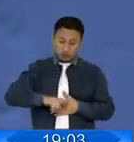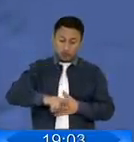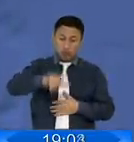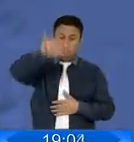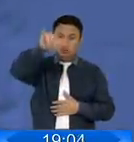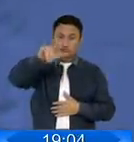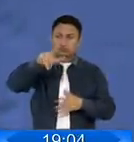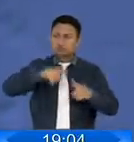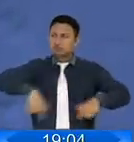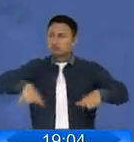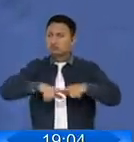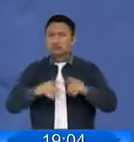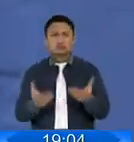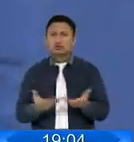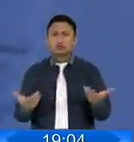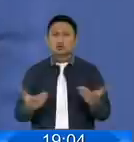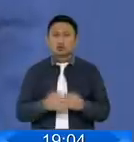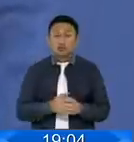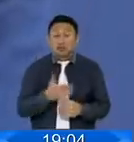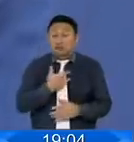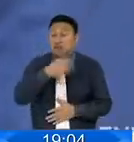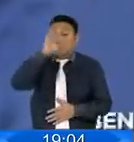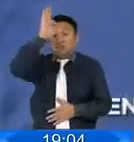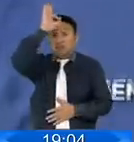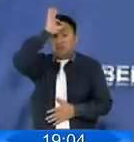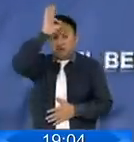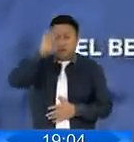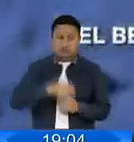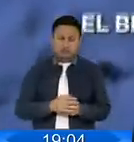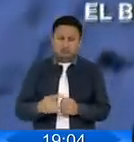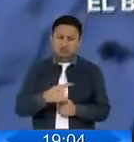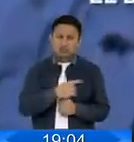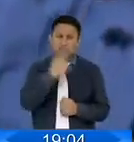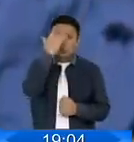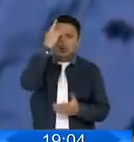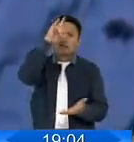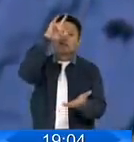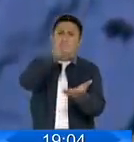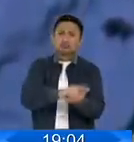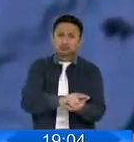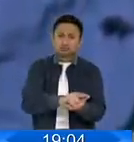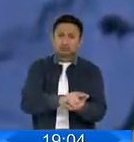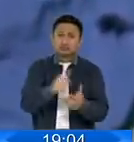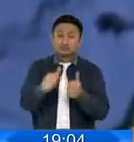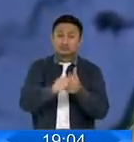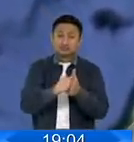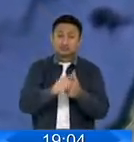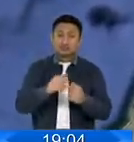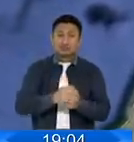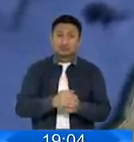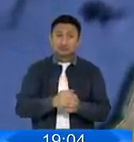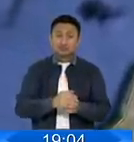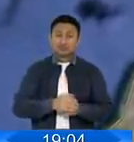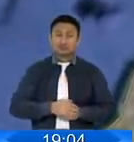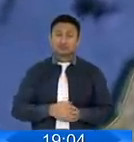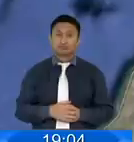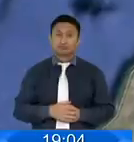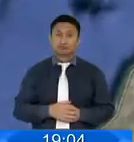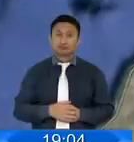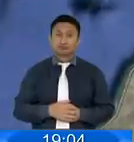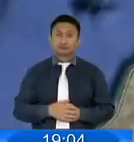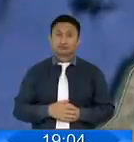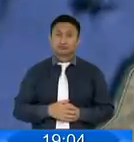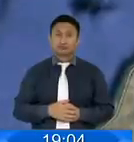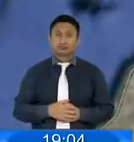tenían planificado aterrizar y por qué se originó el accidente, a pocos kilómetros de la frontera ecuatoriana, informó Charlie